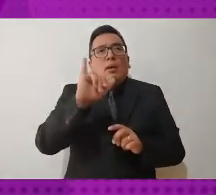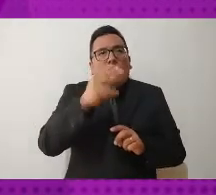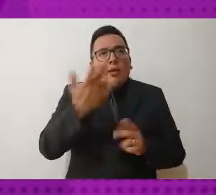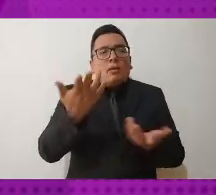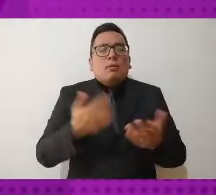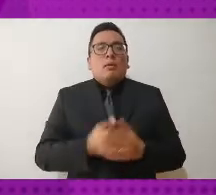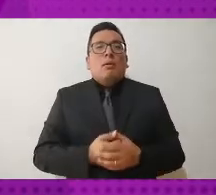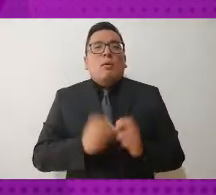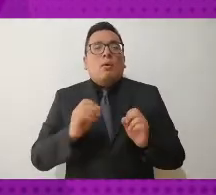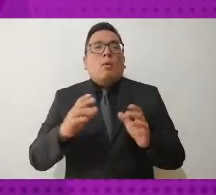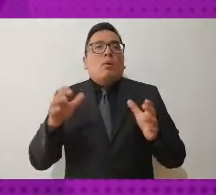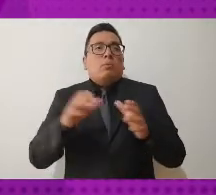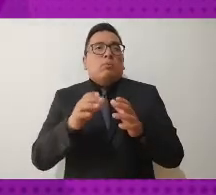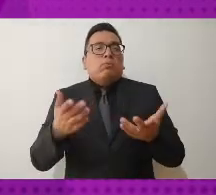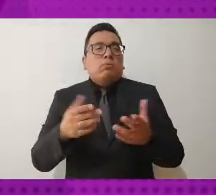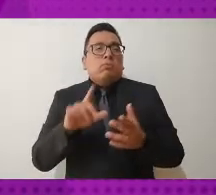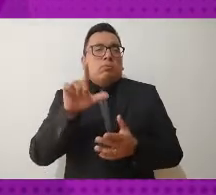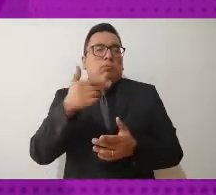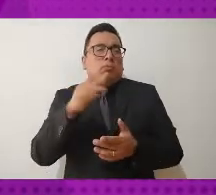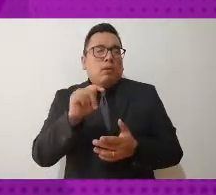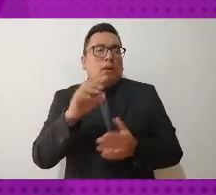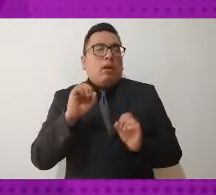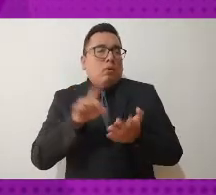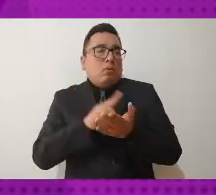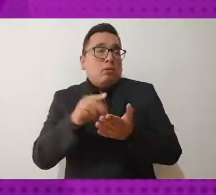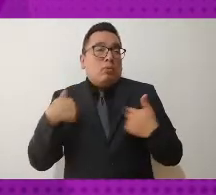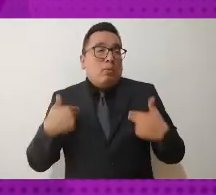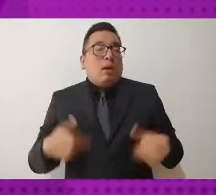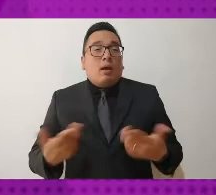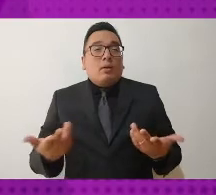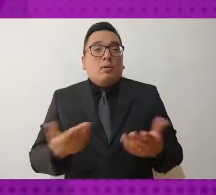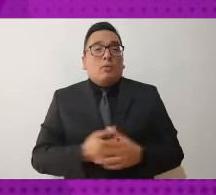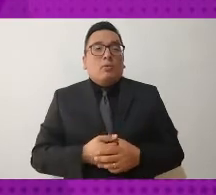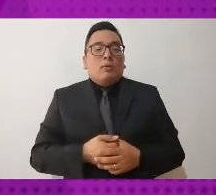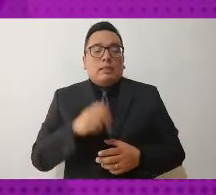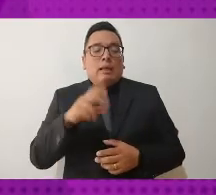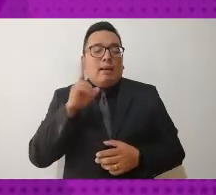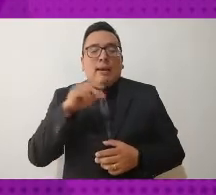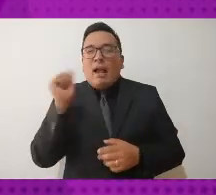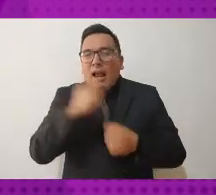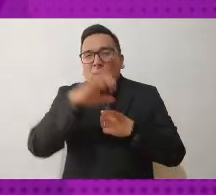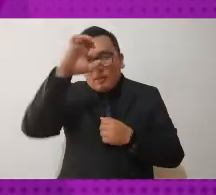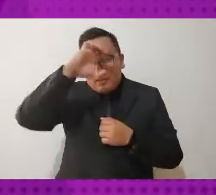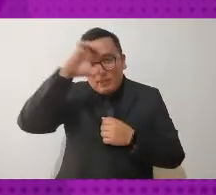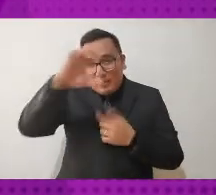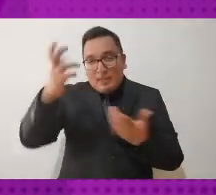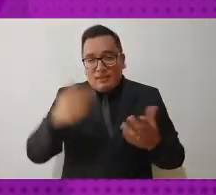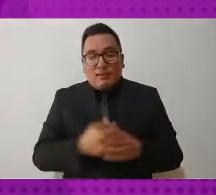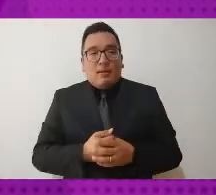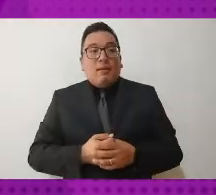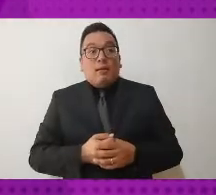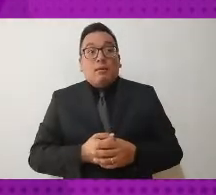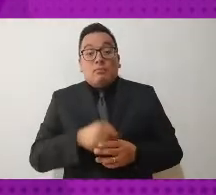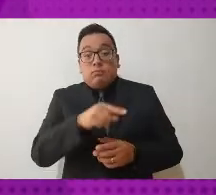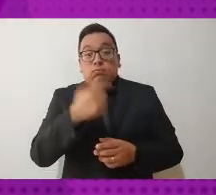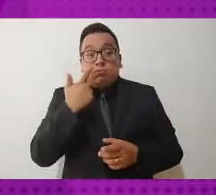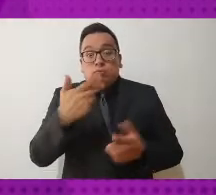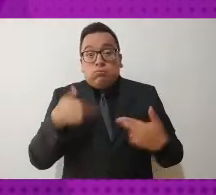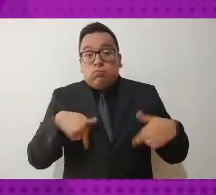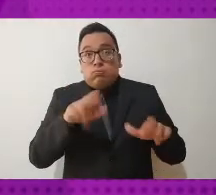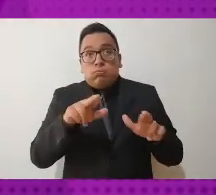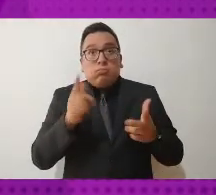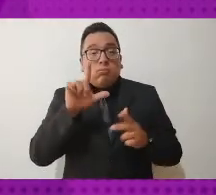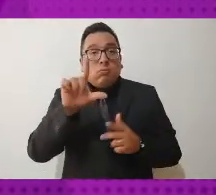con la comunidad con derechos humanos pero que tengas algo previo de trabajo con la comunidad porque es a quien vas a representar